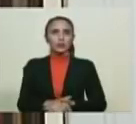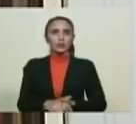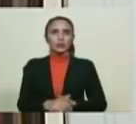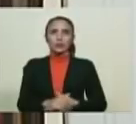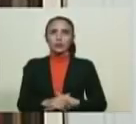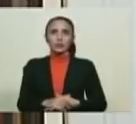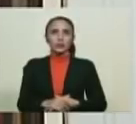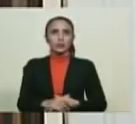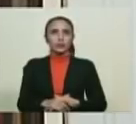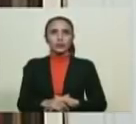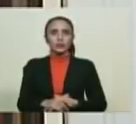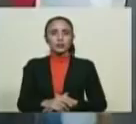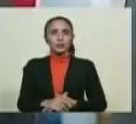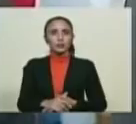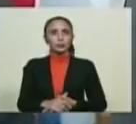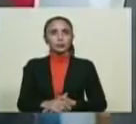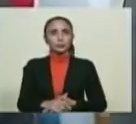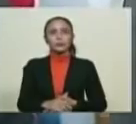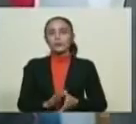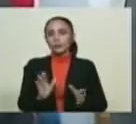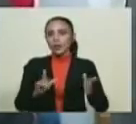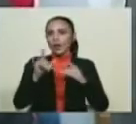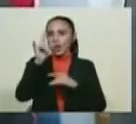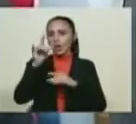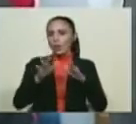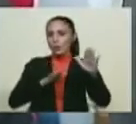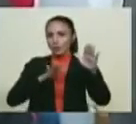Correcto. Puede ser el próximo lunes.